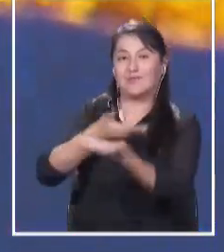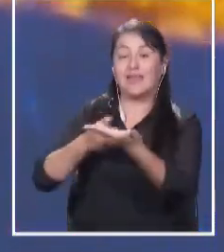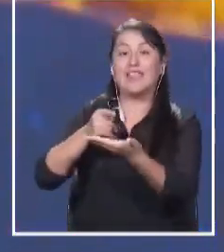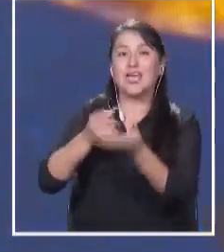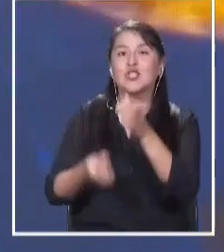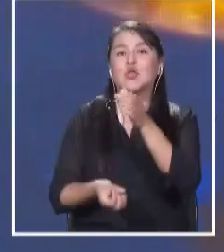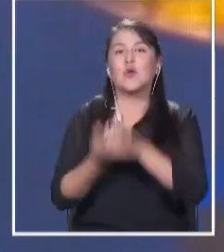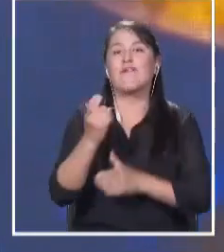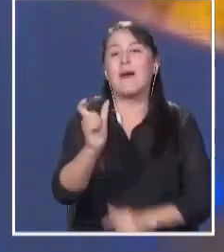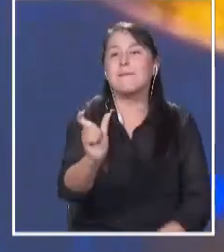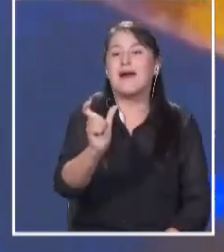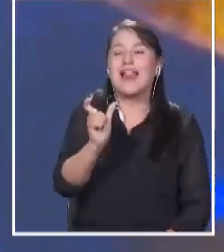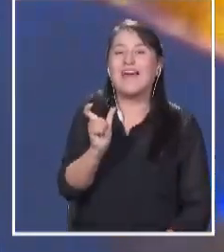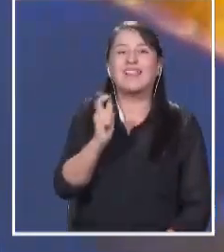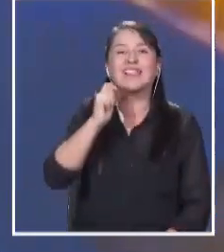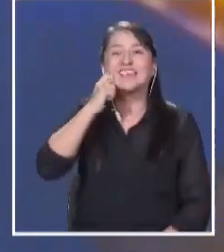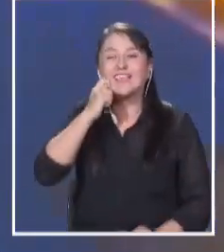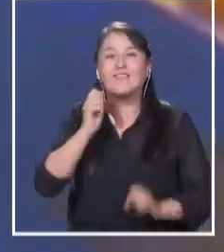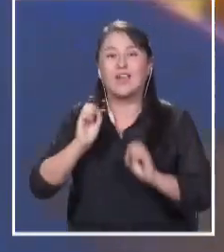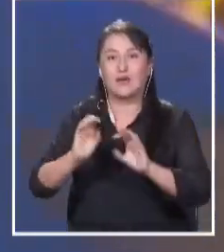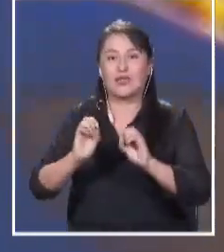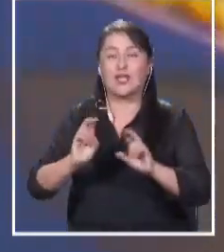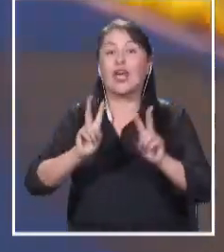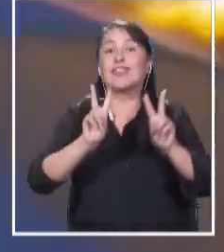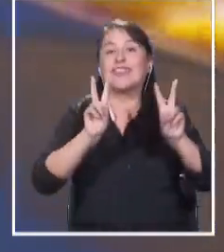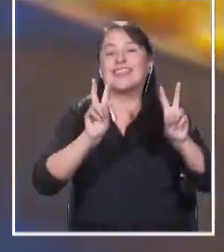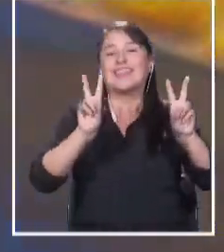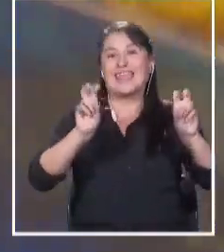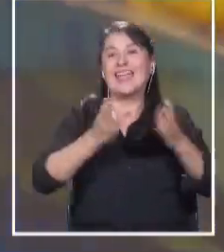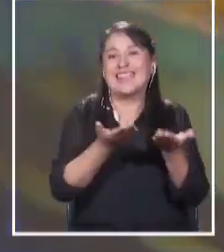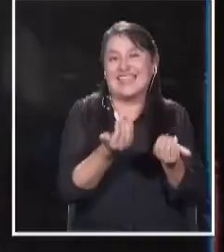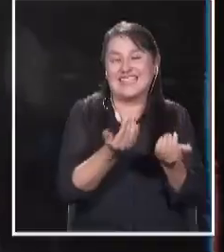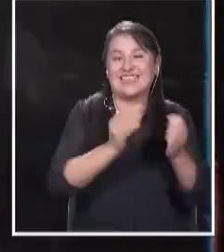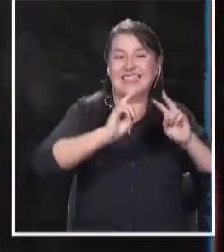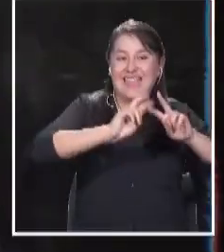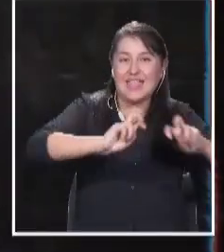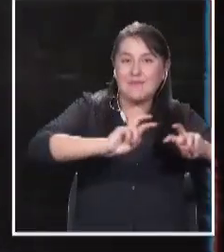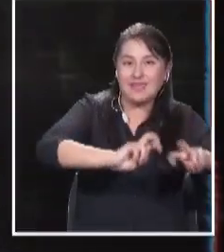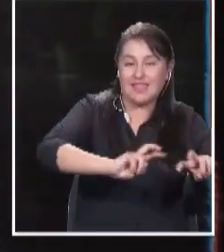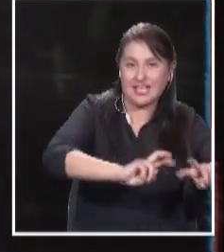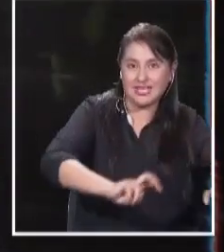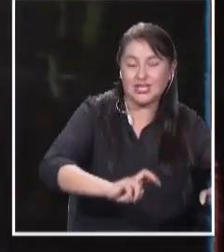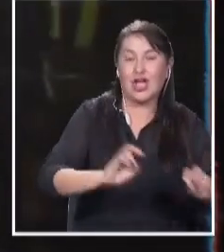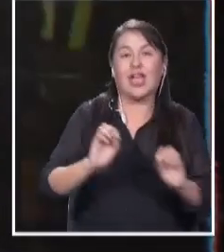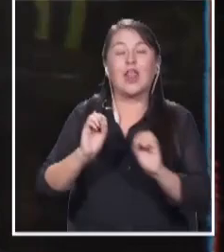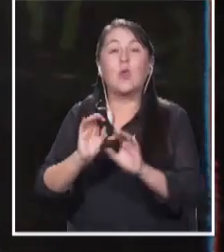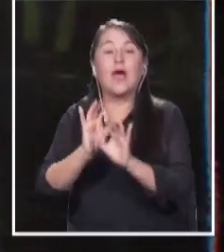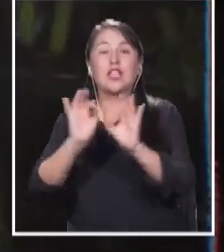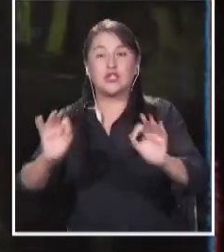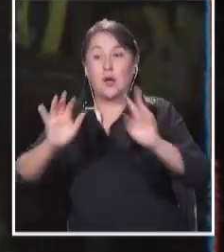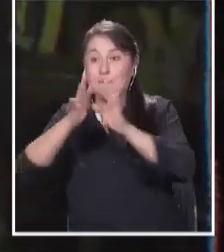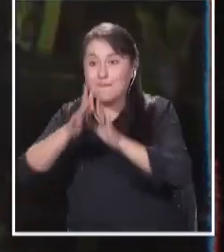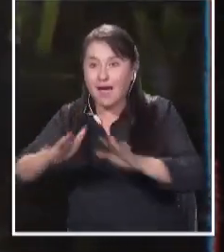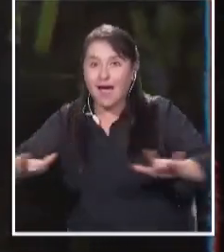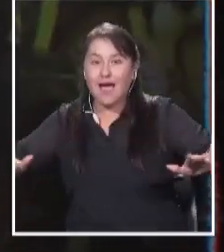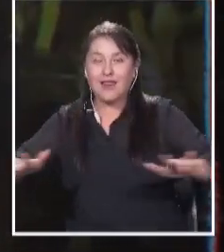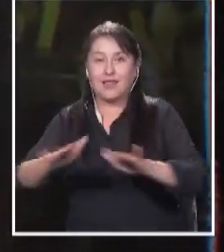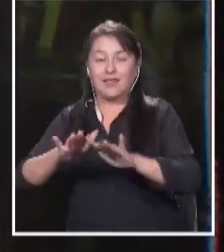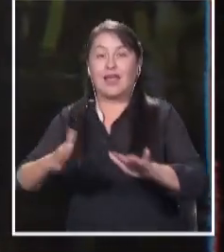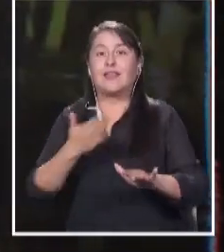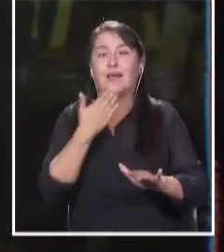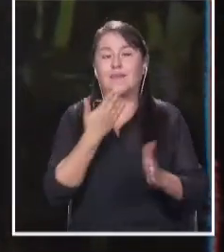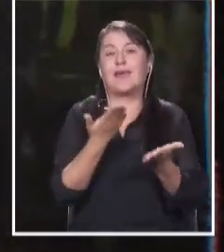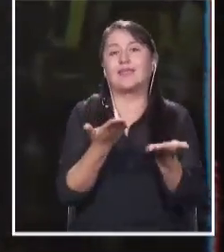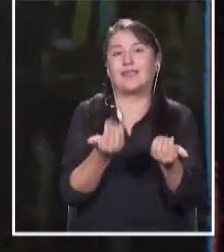de educación y eso necesita investigación en educación, específicamente en el área de la educación marina y necesita también